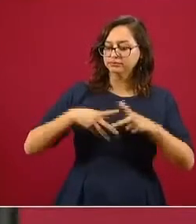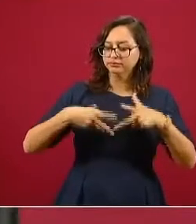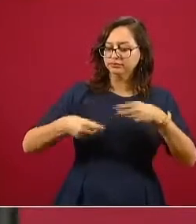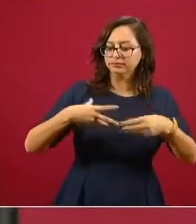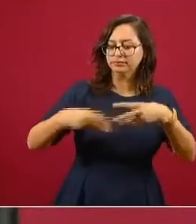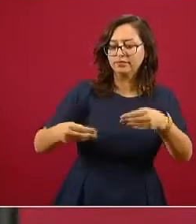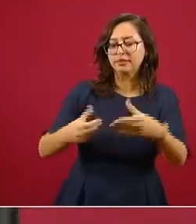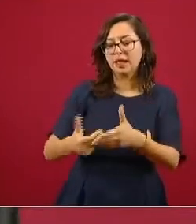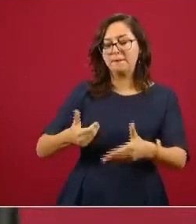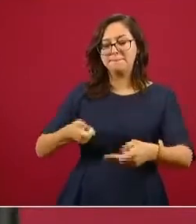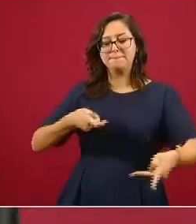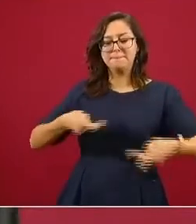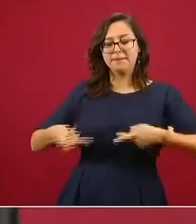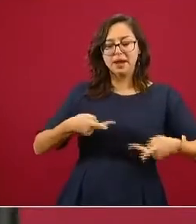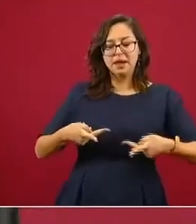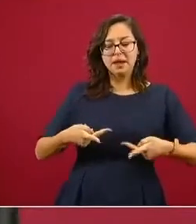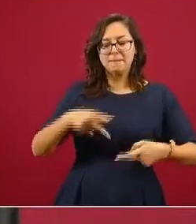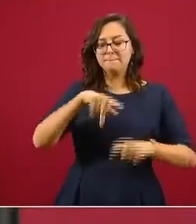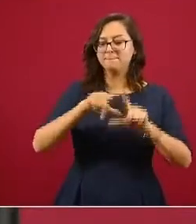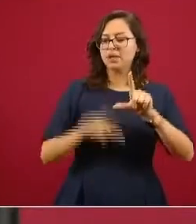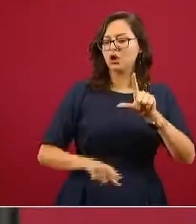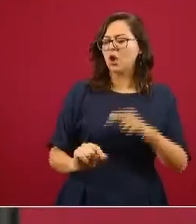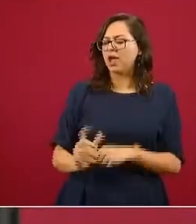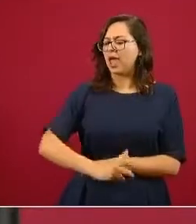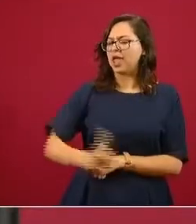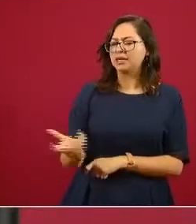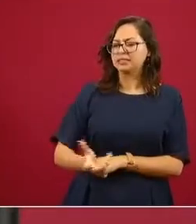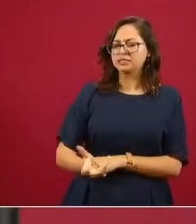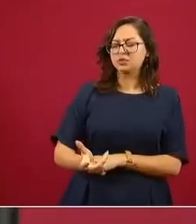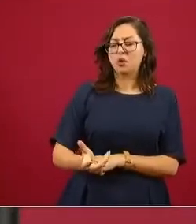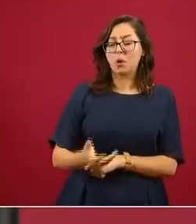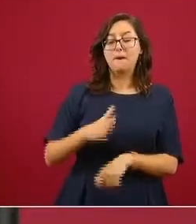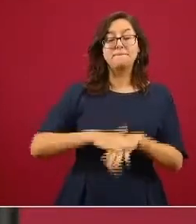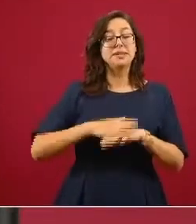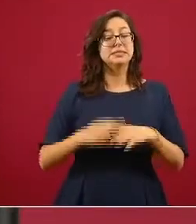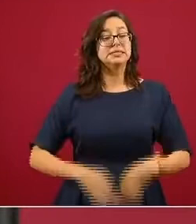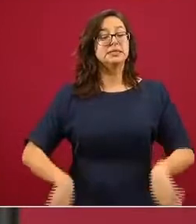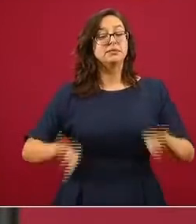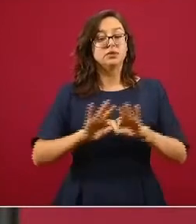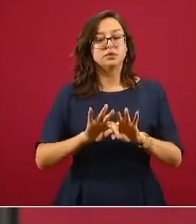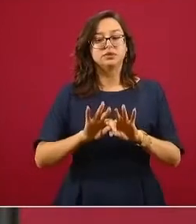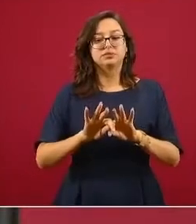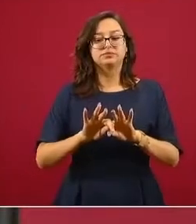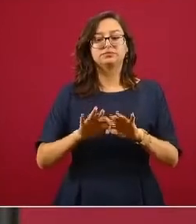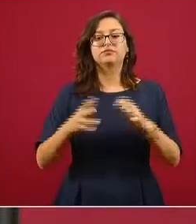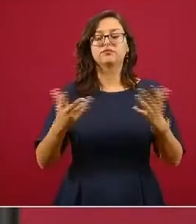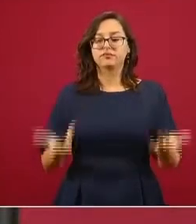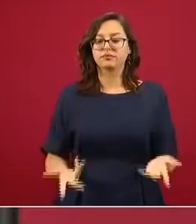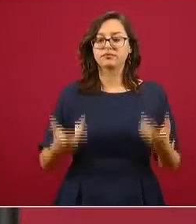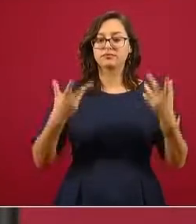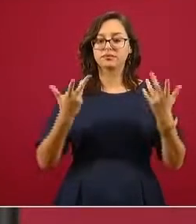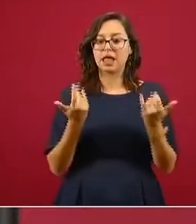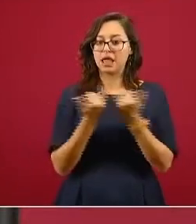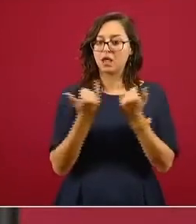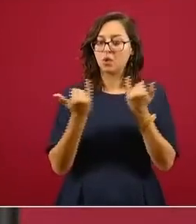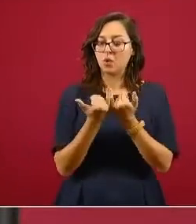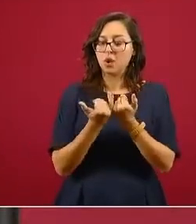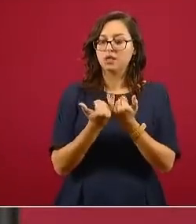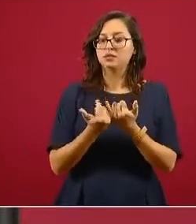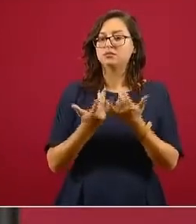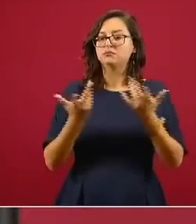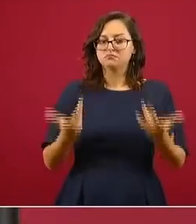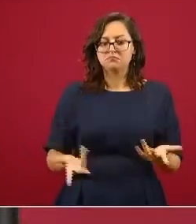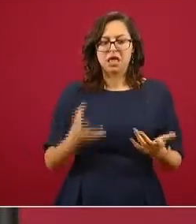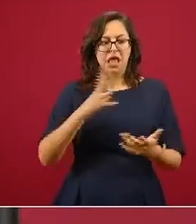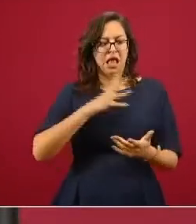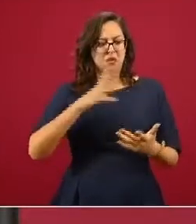la preparación y la respuesta de México, y sobre todo que la ciudadanía conozca el repertorio de